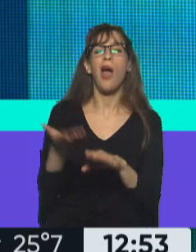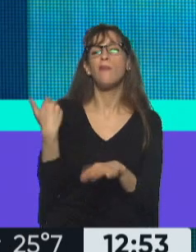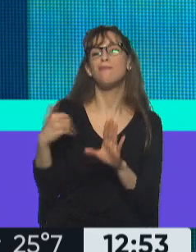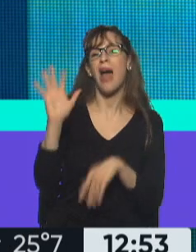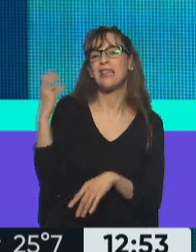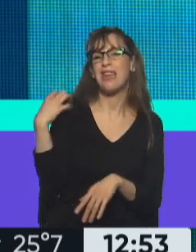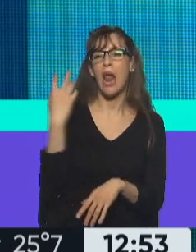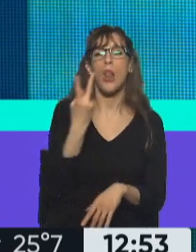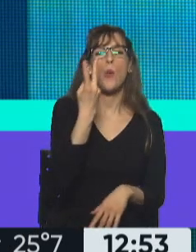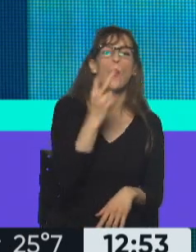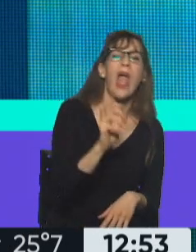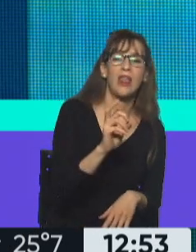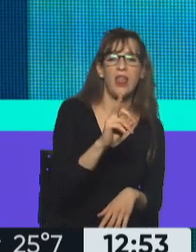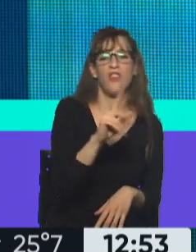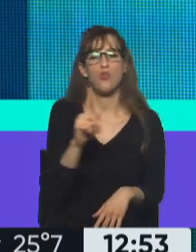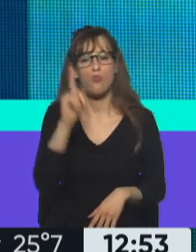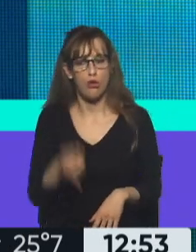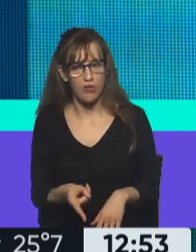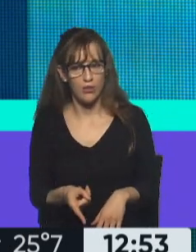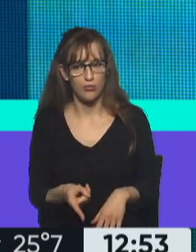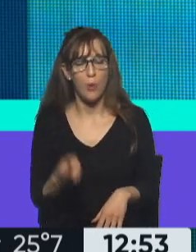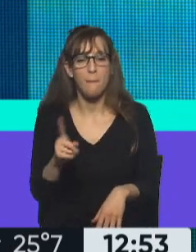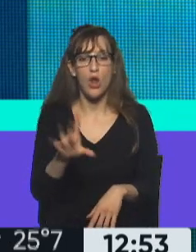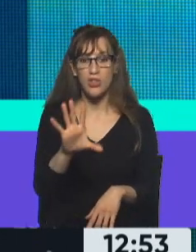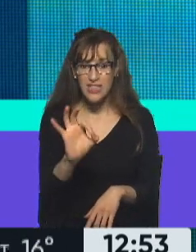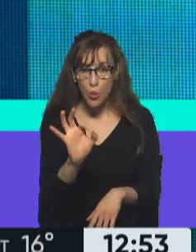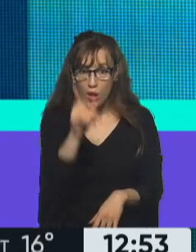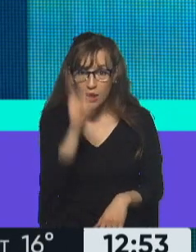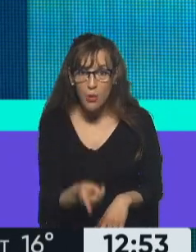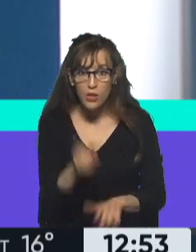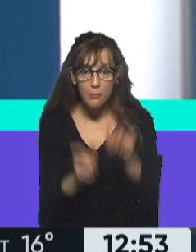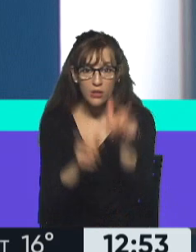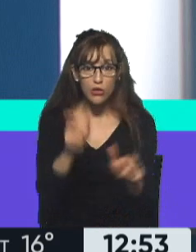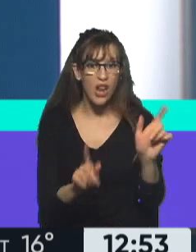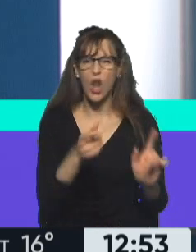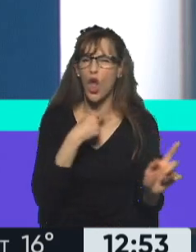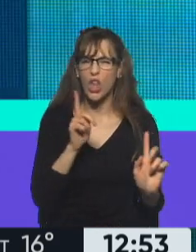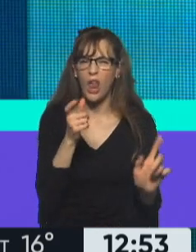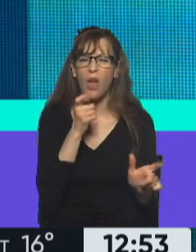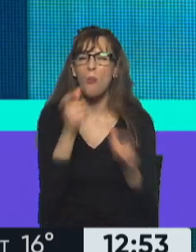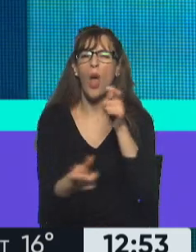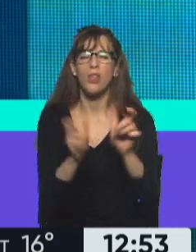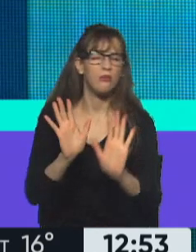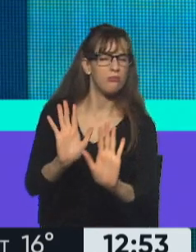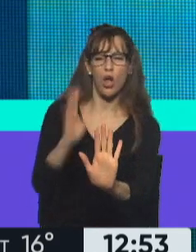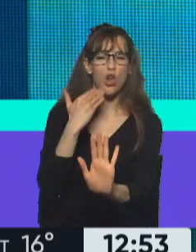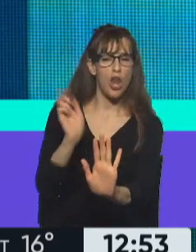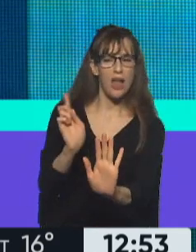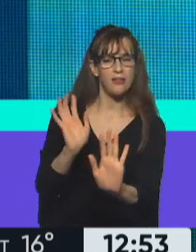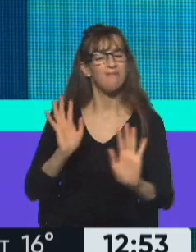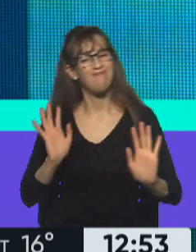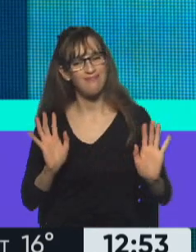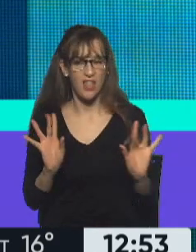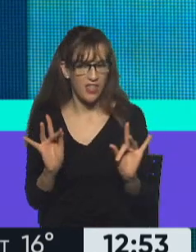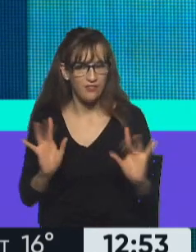y va reemplazando esos casos ahora cuando tenés que reemplazar la mitad de la muestra del dato que te queda por lo menos en mi opinión metodológica es muy dudosa y